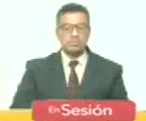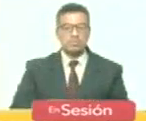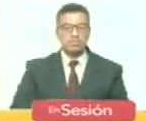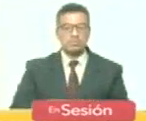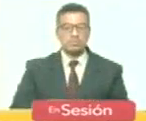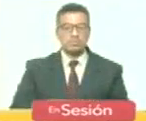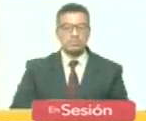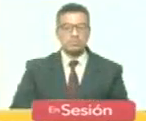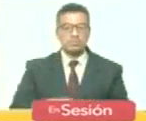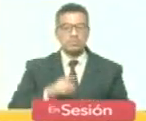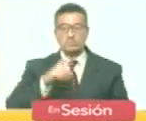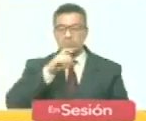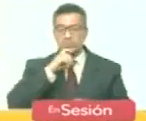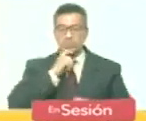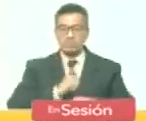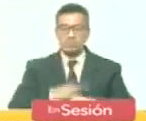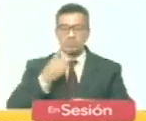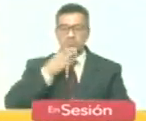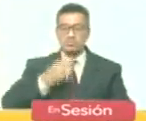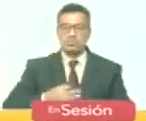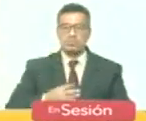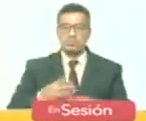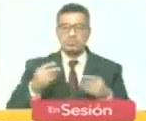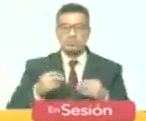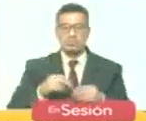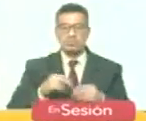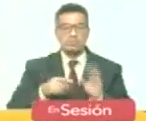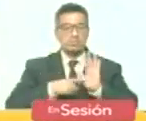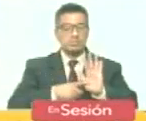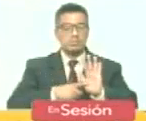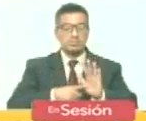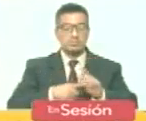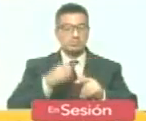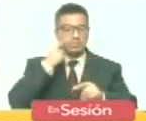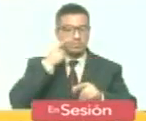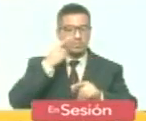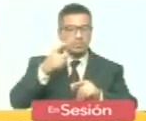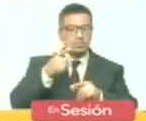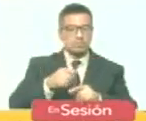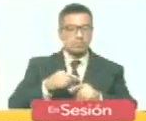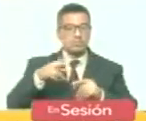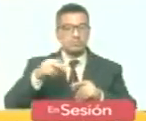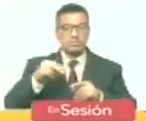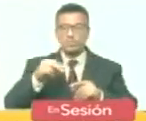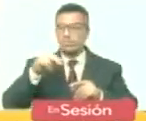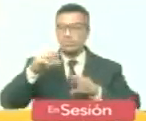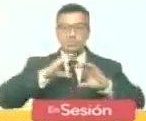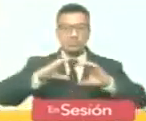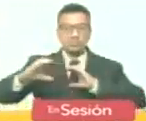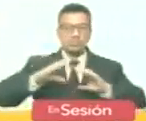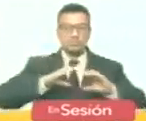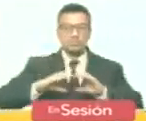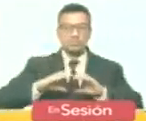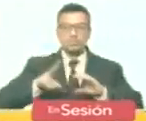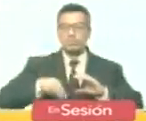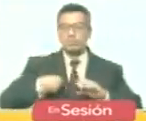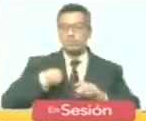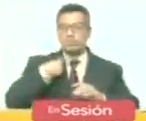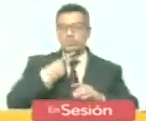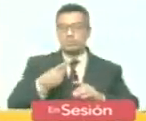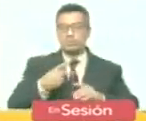Y ha costado demasiado. Fue público, notorio, no comunicacional. No podemos